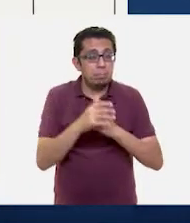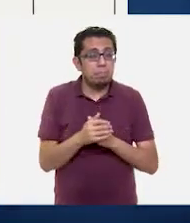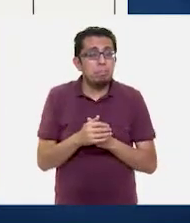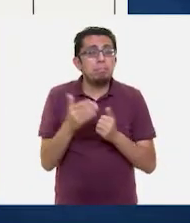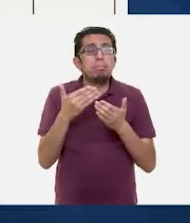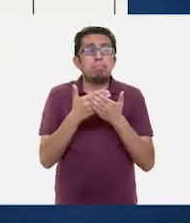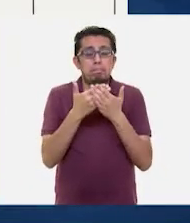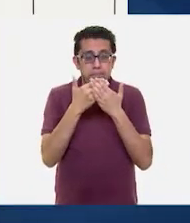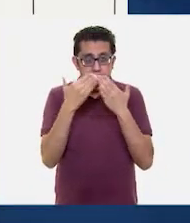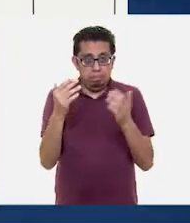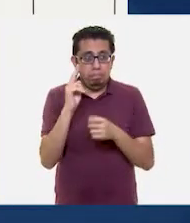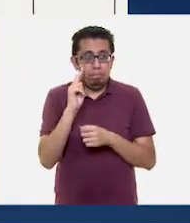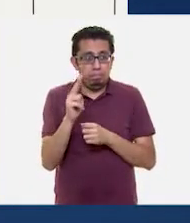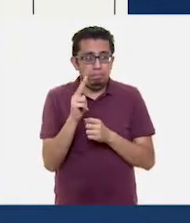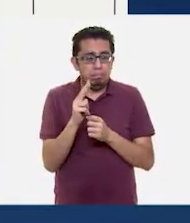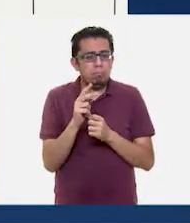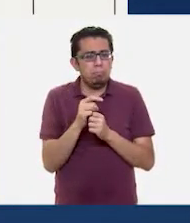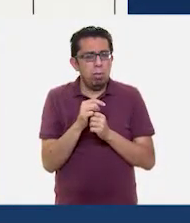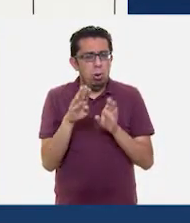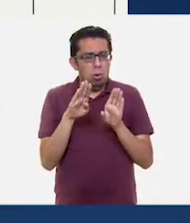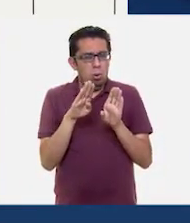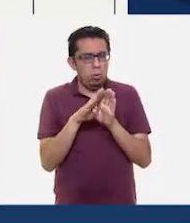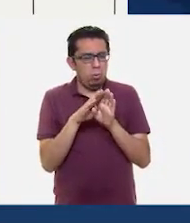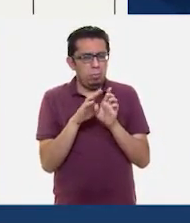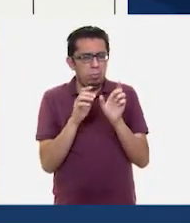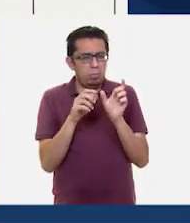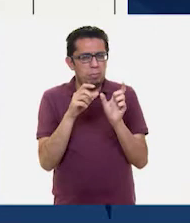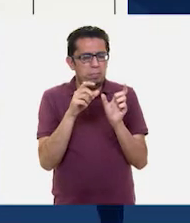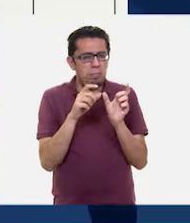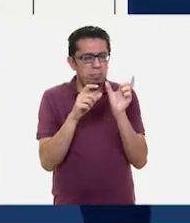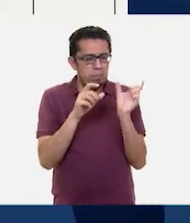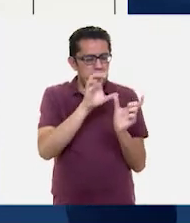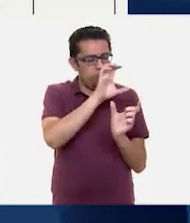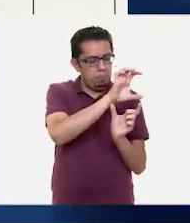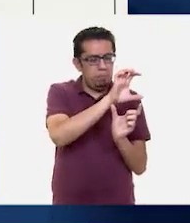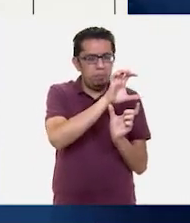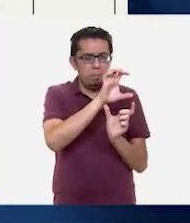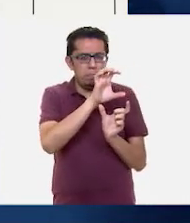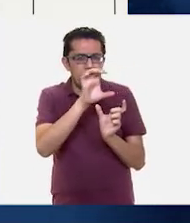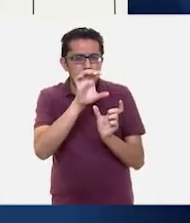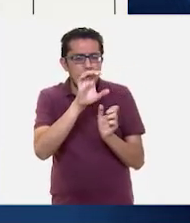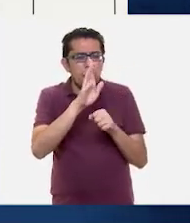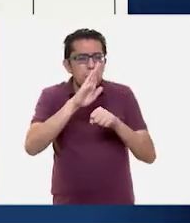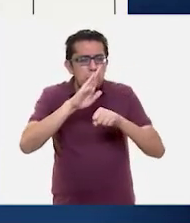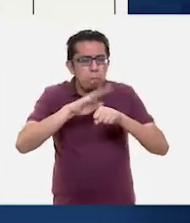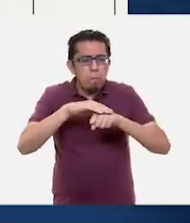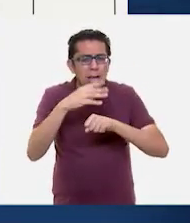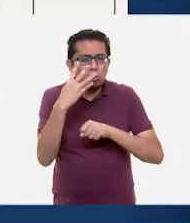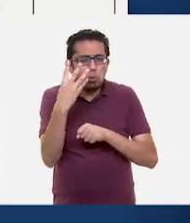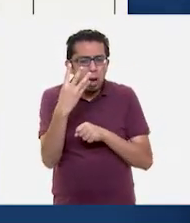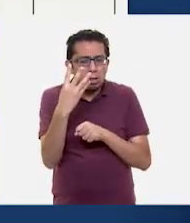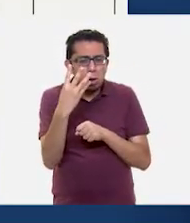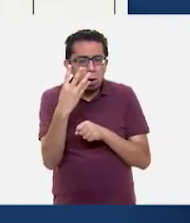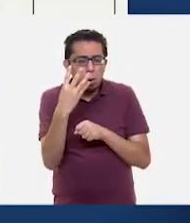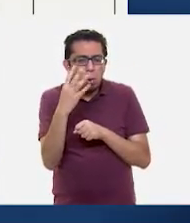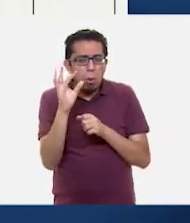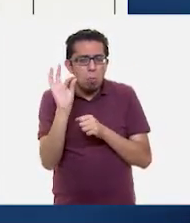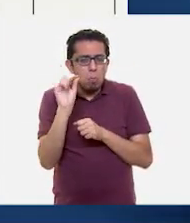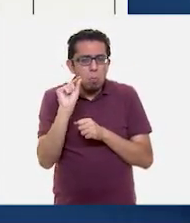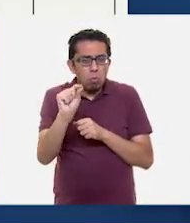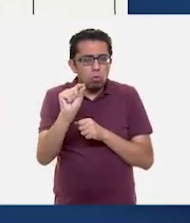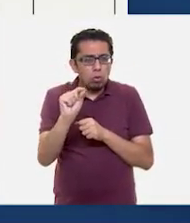las 2 primeras figuras, el aumento es de 4 puntos. Después, entre las siguientes 2,